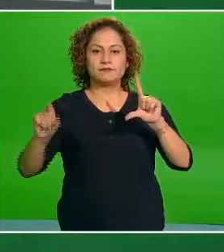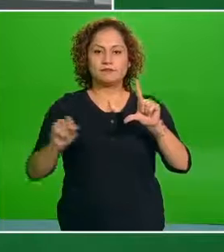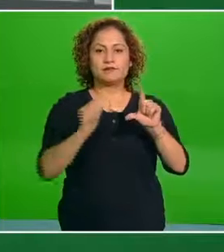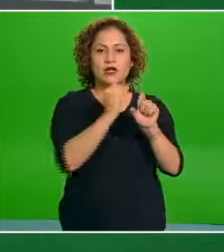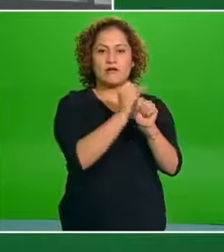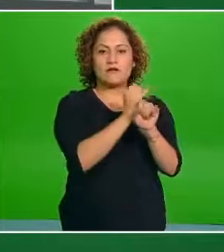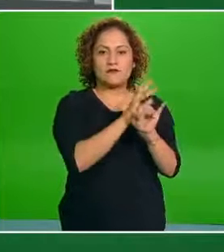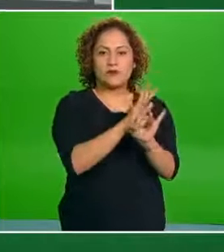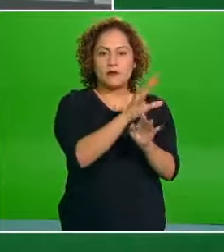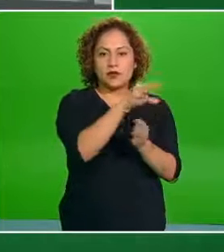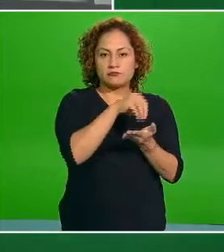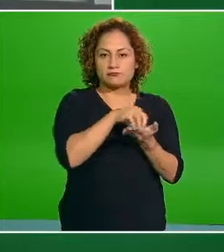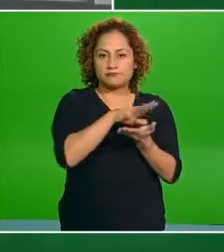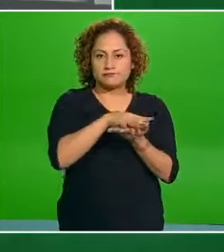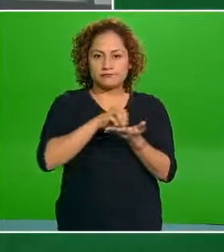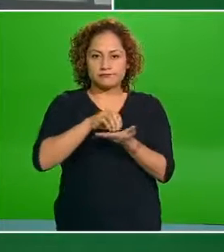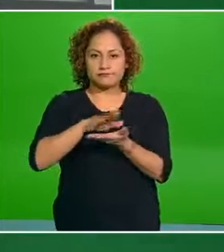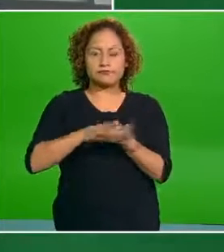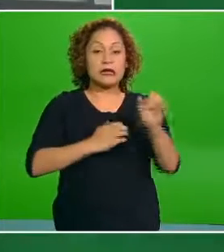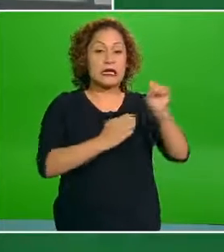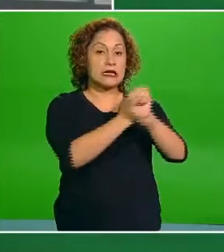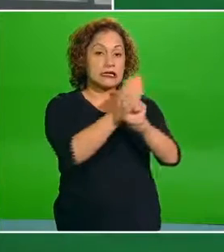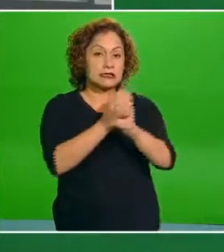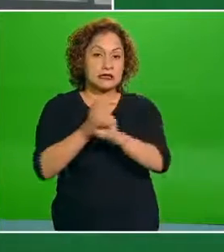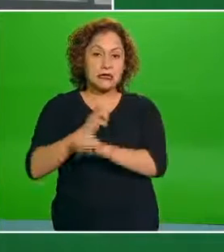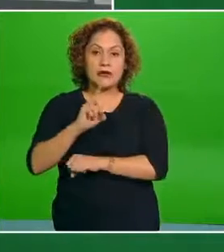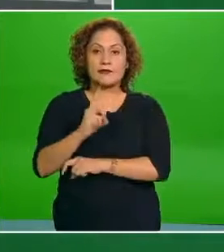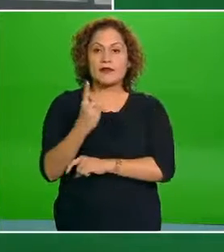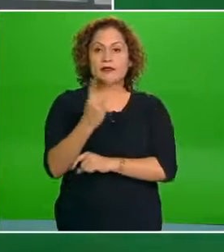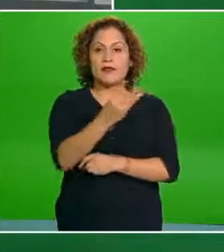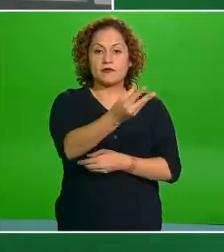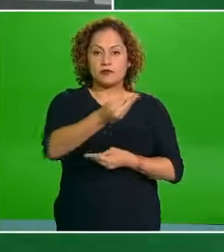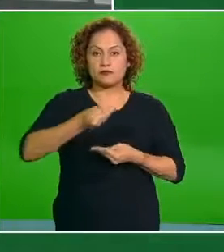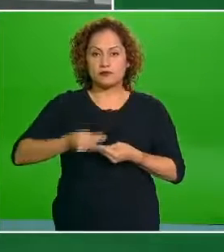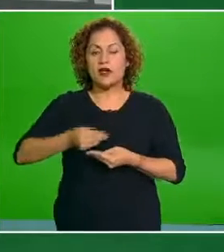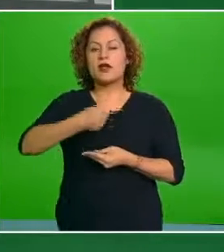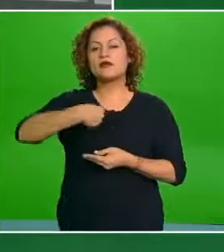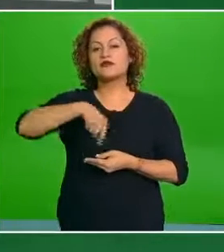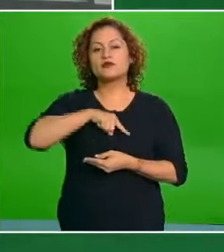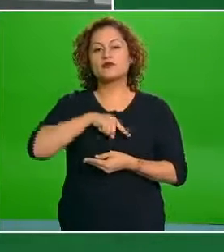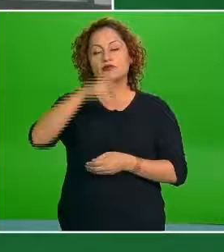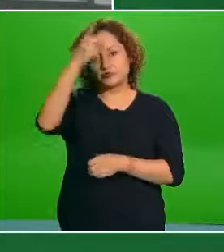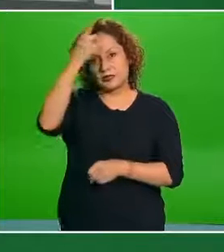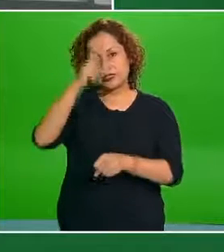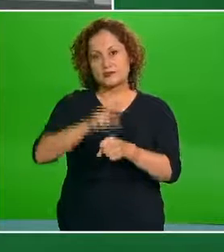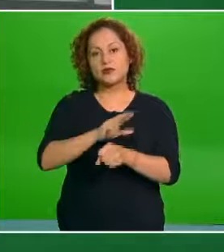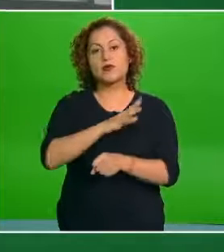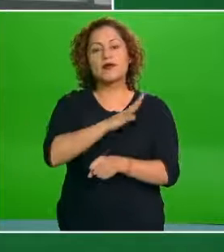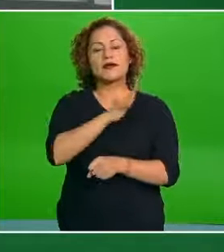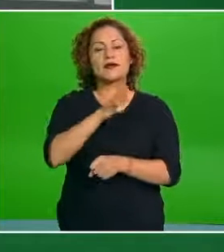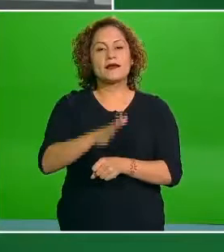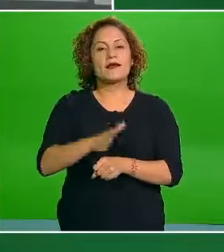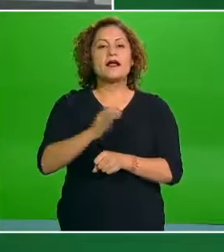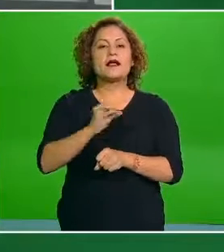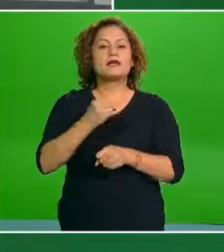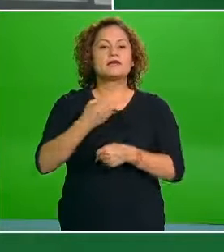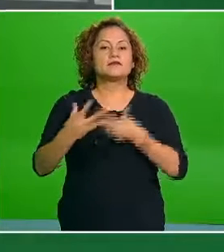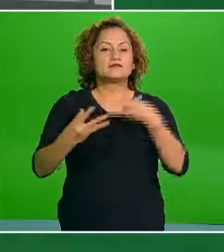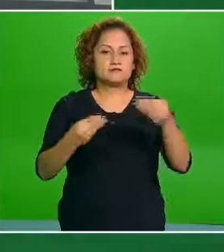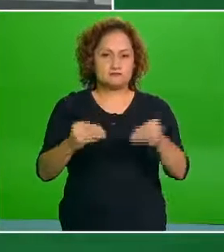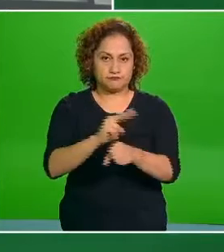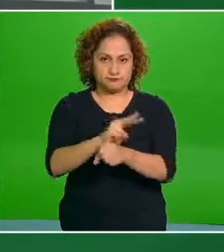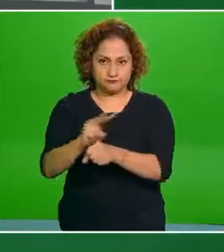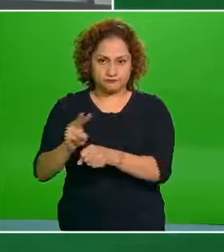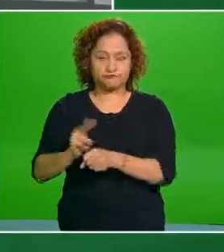envían desde las 32 entidades federativas a la Dirección General de Epidemiología. Obviamente esto a través de la